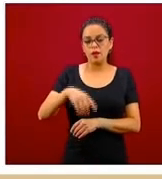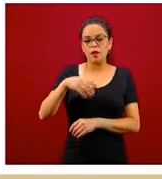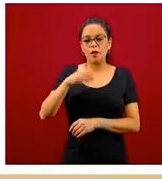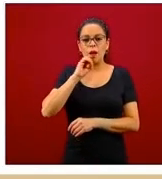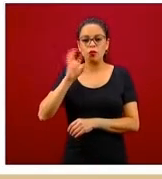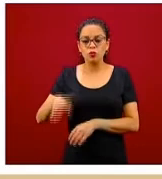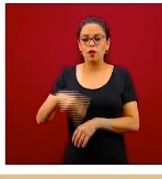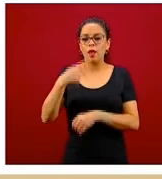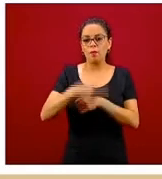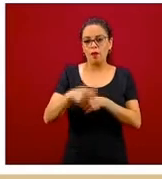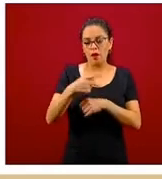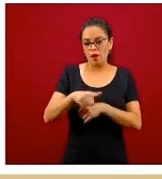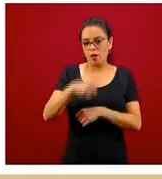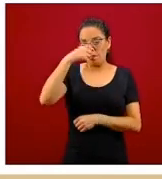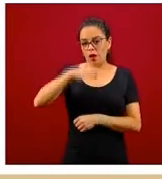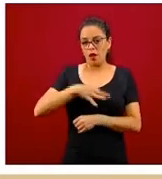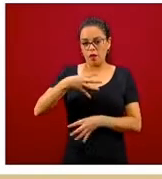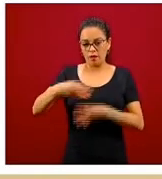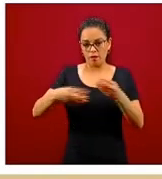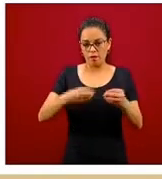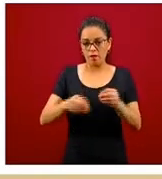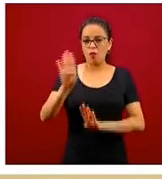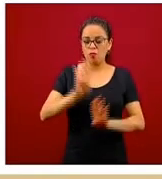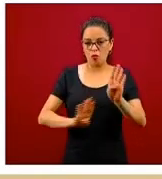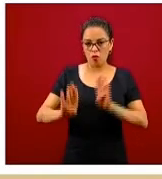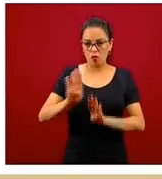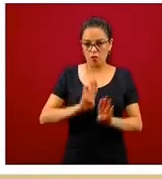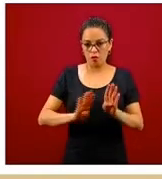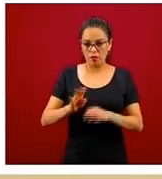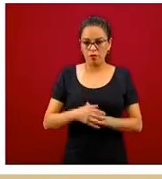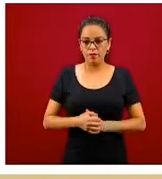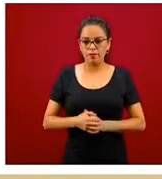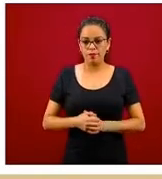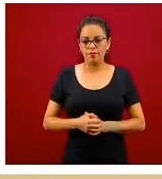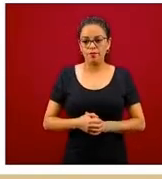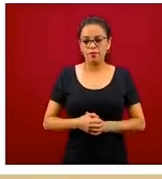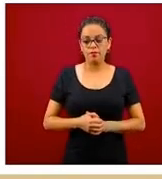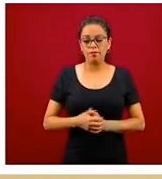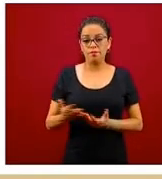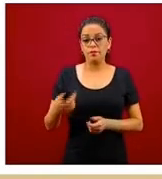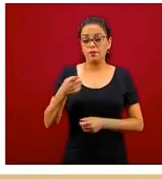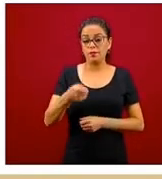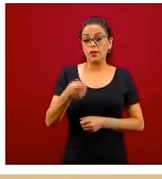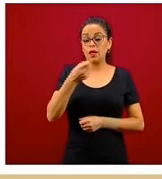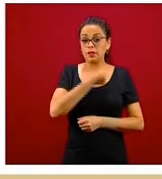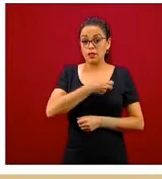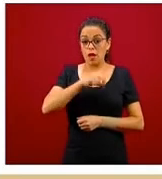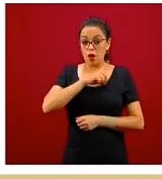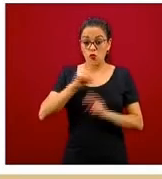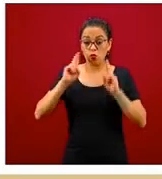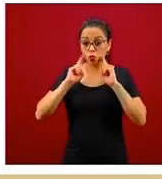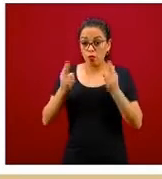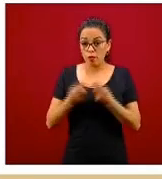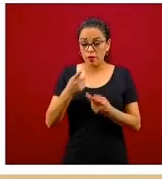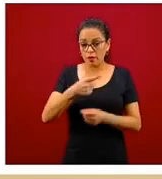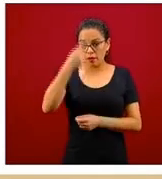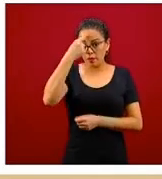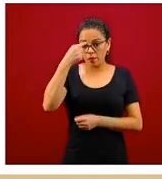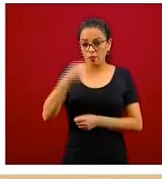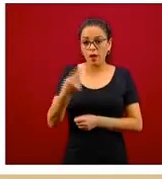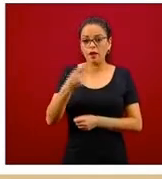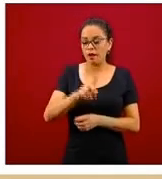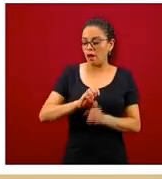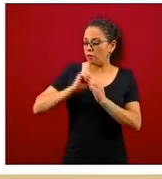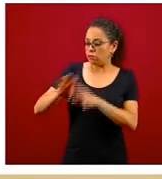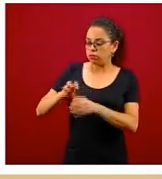people una ruta muy picking up específica, no pueden biologically estarse dangerous trasegando material. por las unidades de salud, excepto So con el propósito de ser here